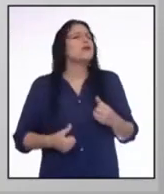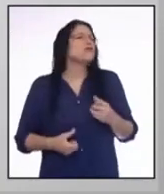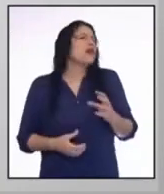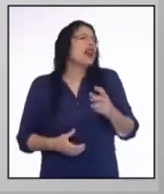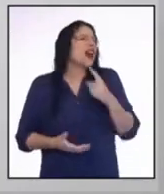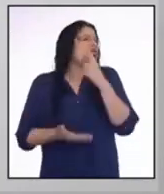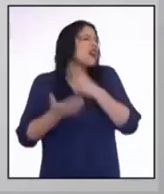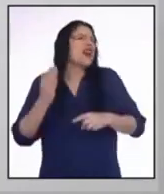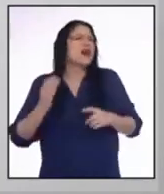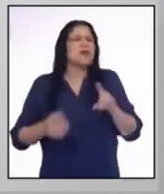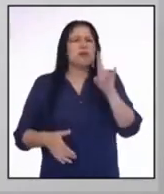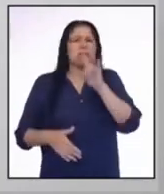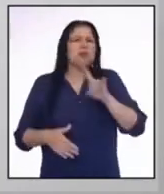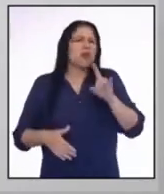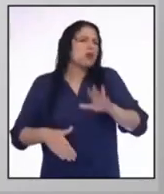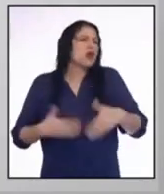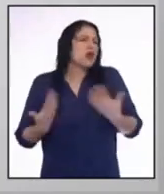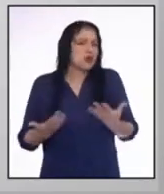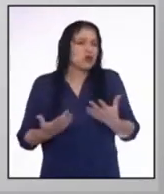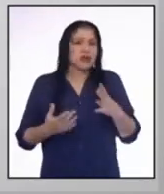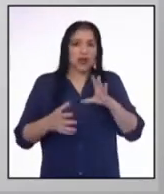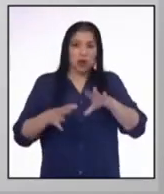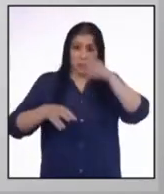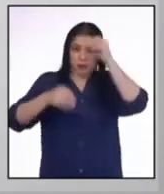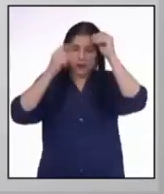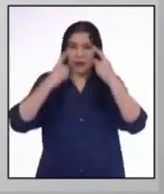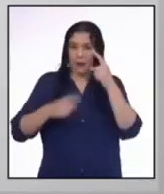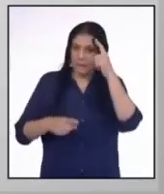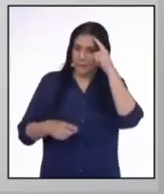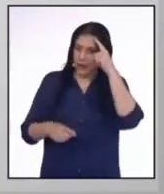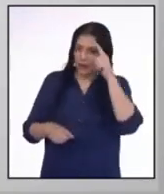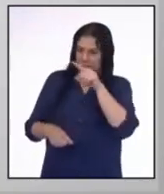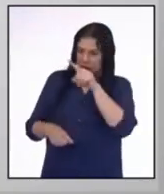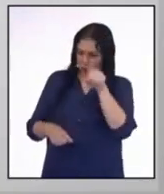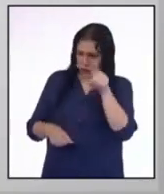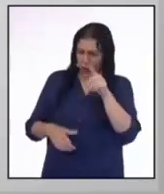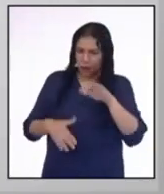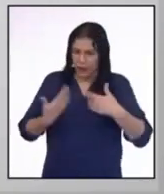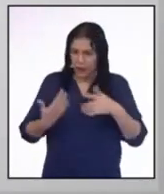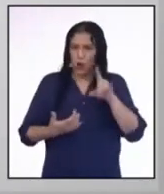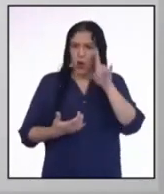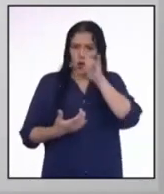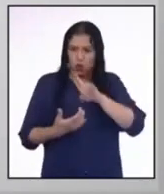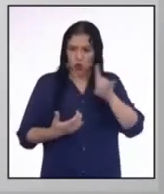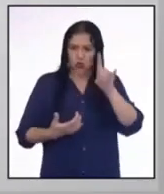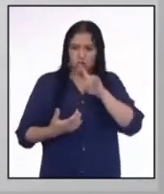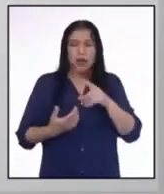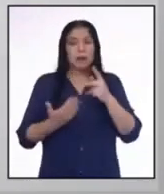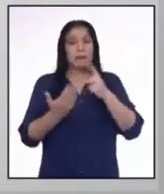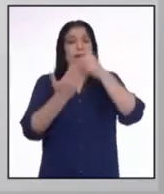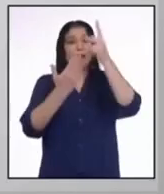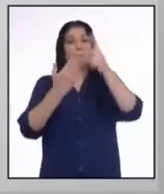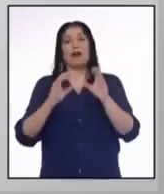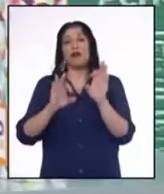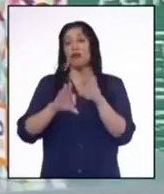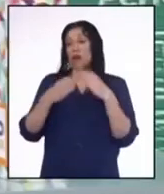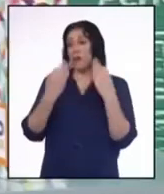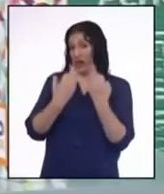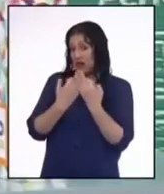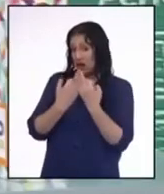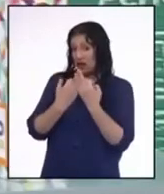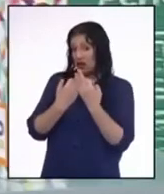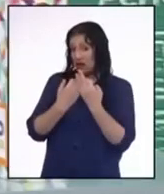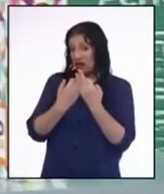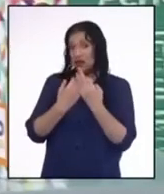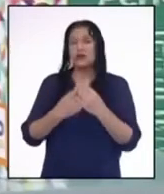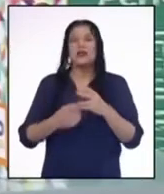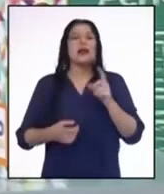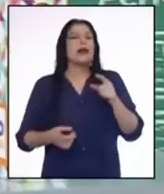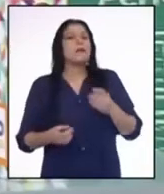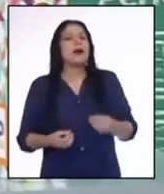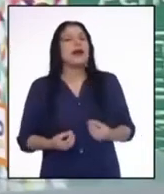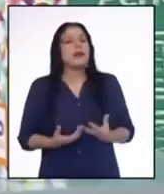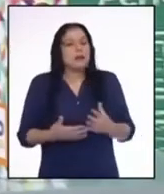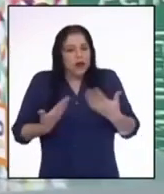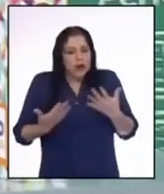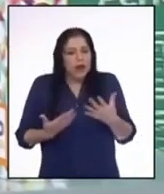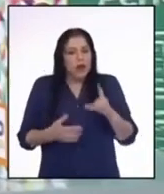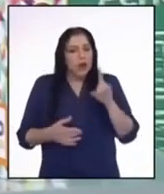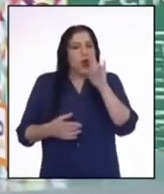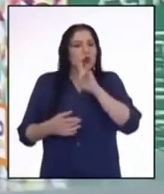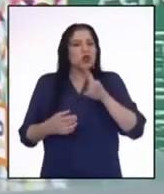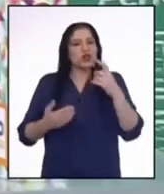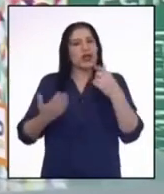lo aprendido? ¿Creen que les puede servir para el plan familiar? Para llevar esas técnicas a